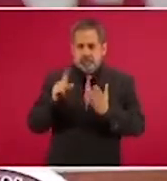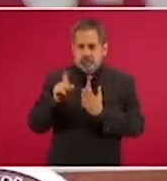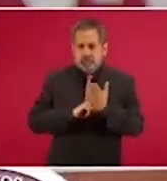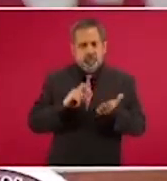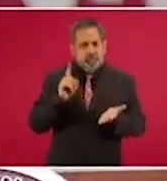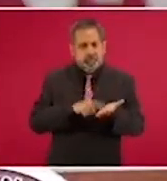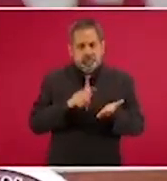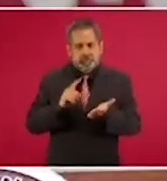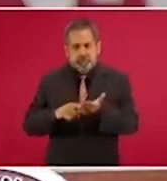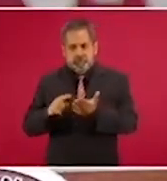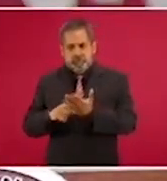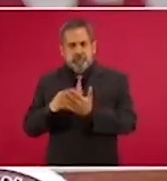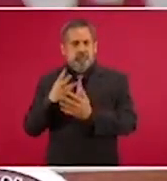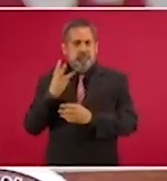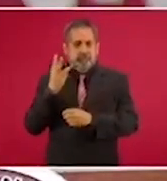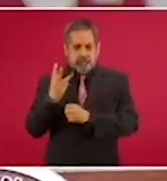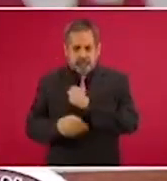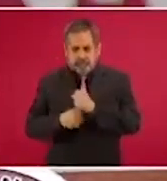3 años.